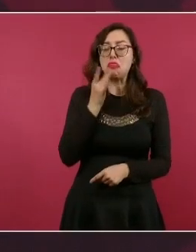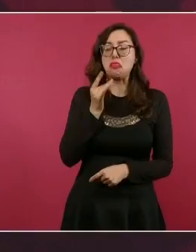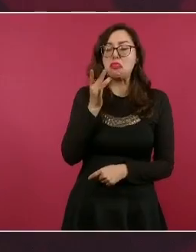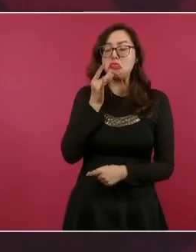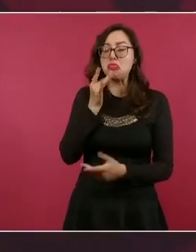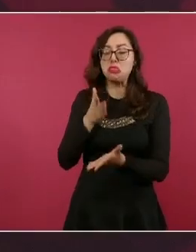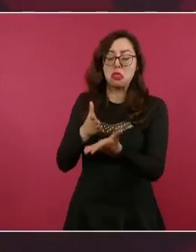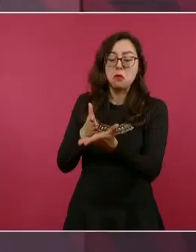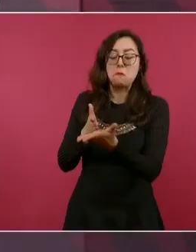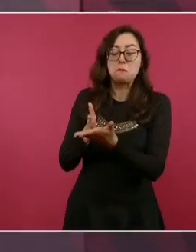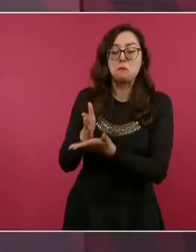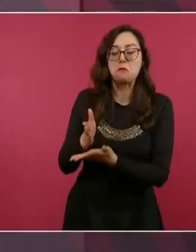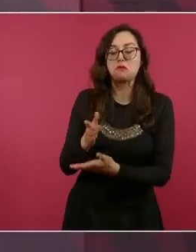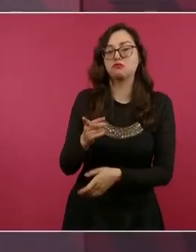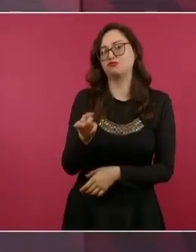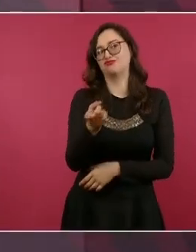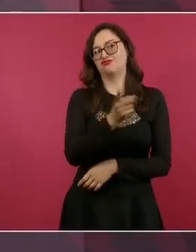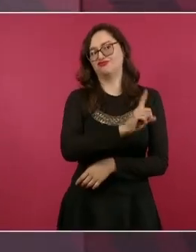que fue